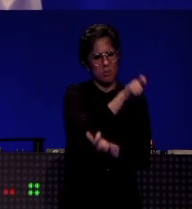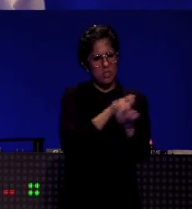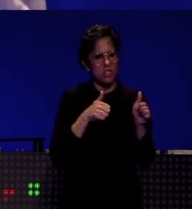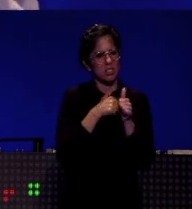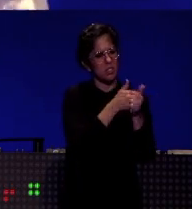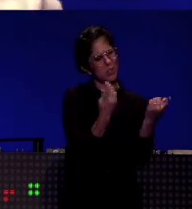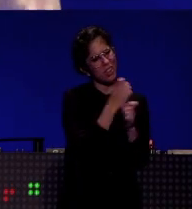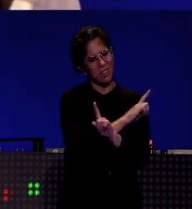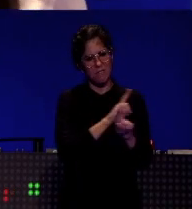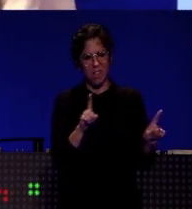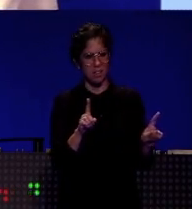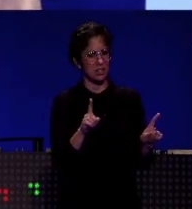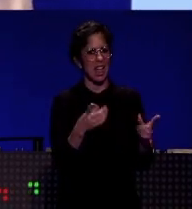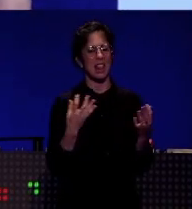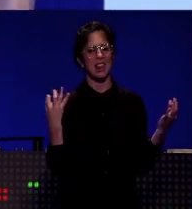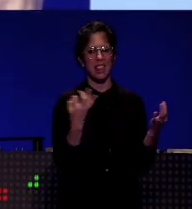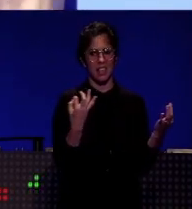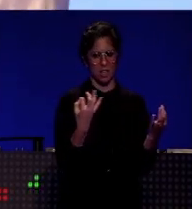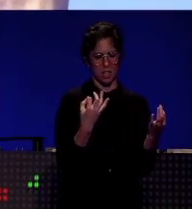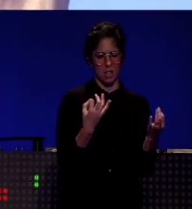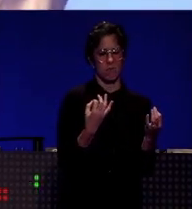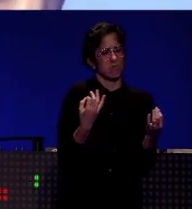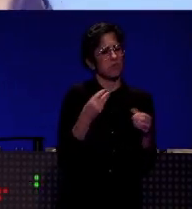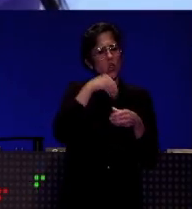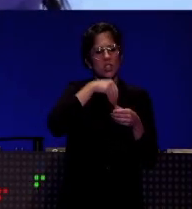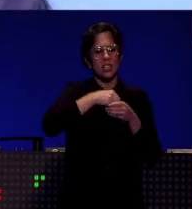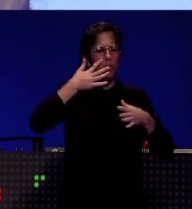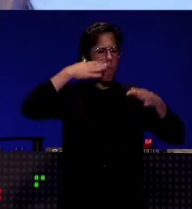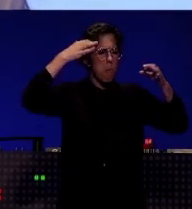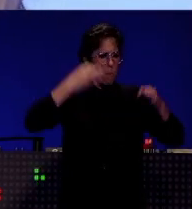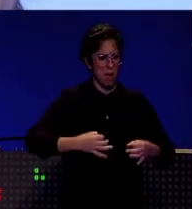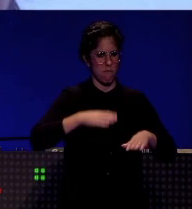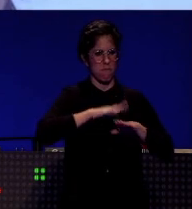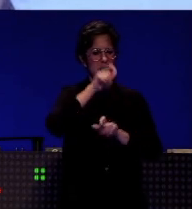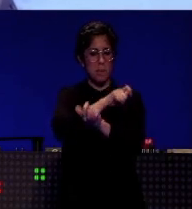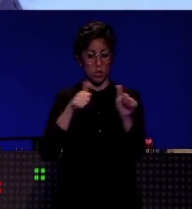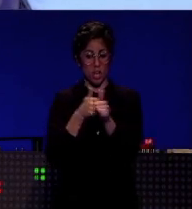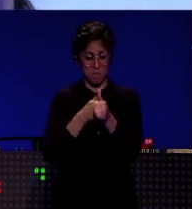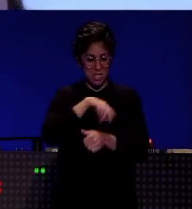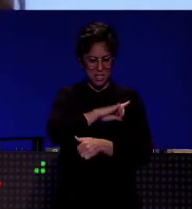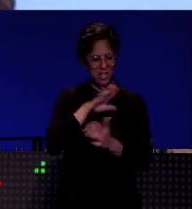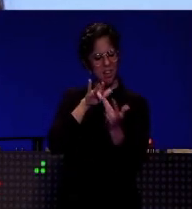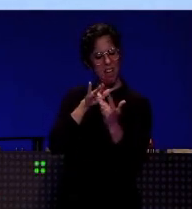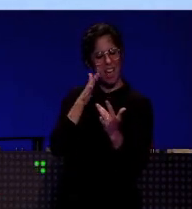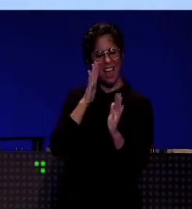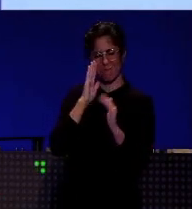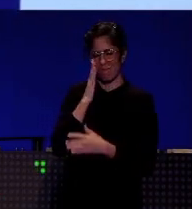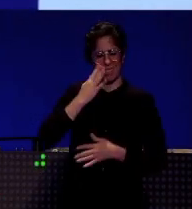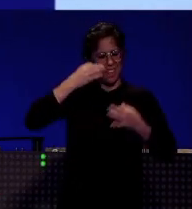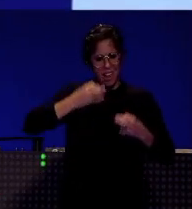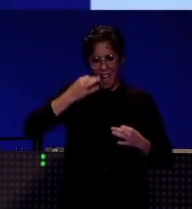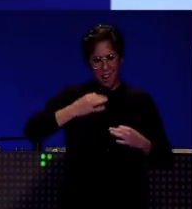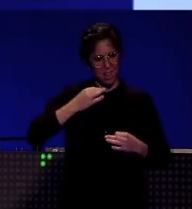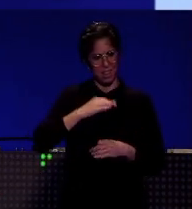contenido único y auténtico que nos haga tener una conexión real con las personas que están al otro lado de la pantalla porque al final